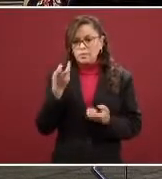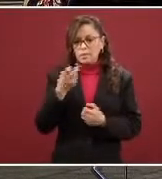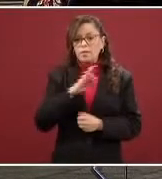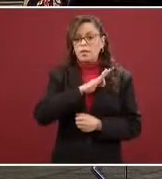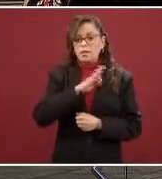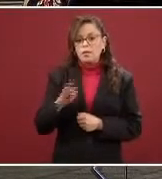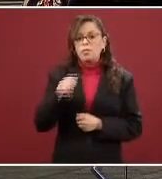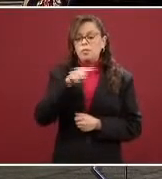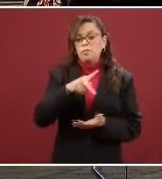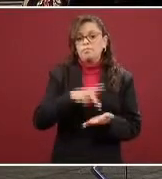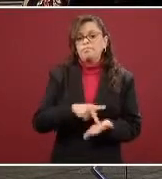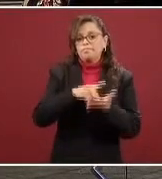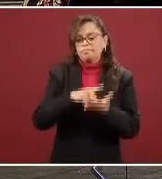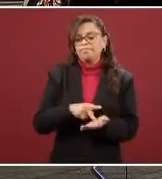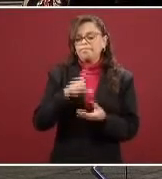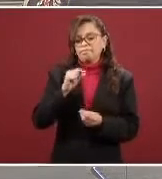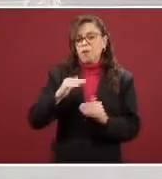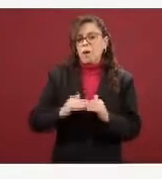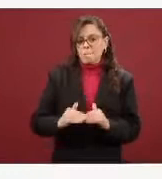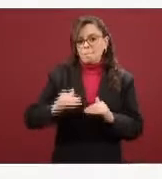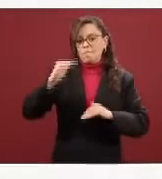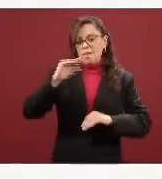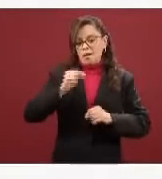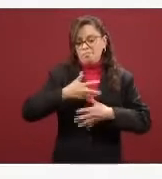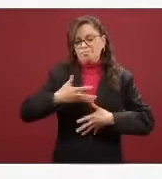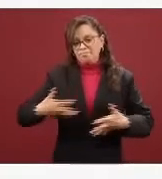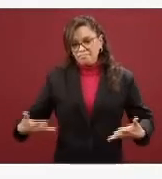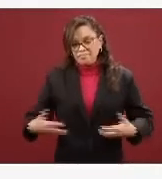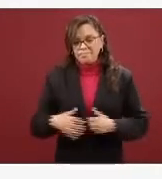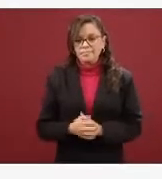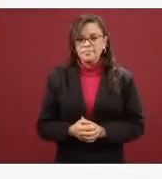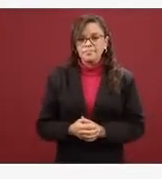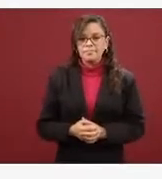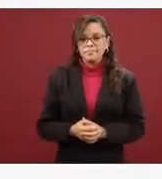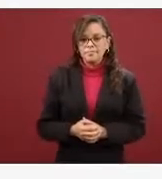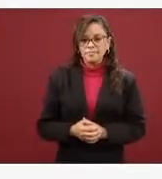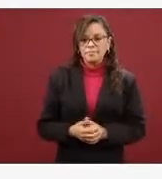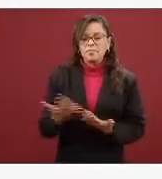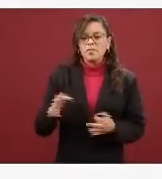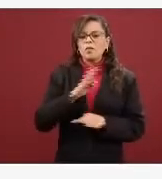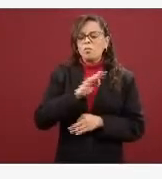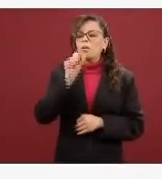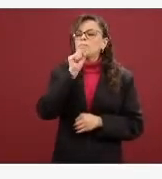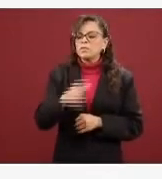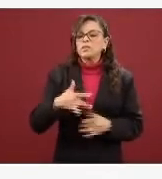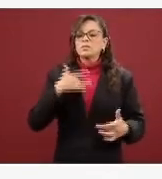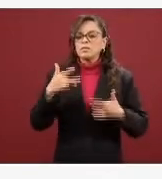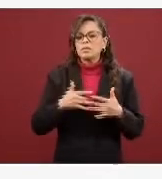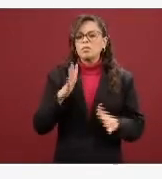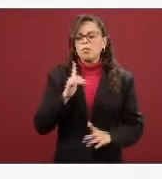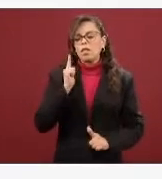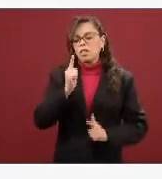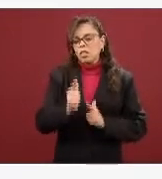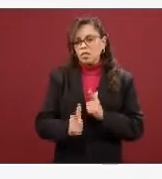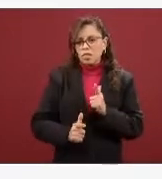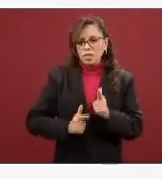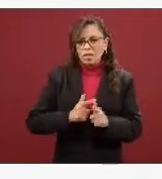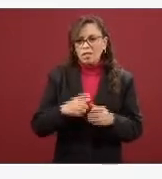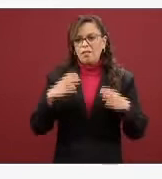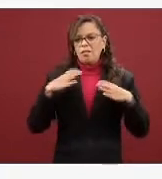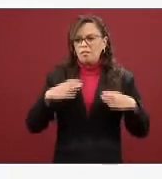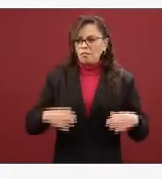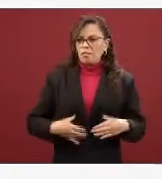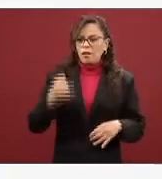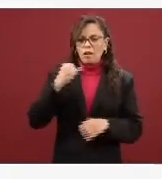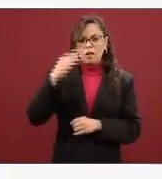un aumento de peso. Y también puede llevarnos una sensación de lentitud física y y mental, así como cambios en